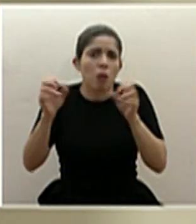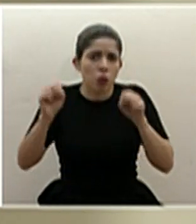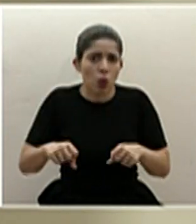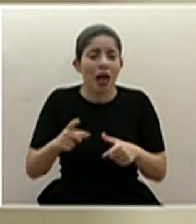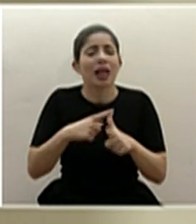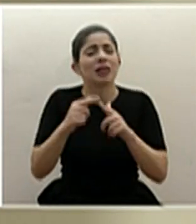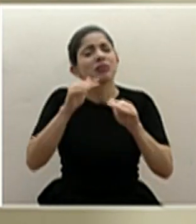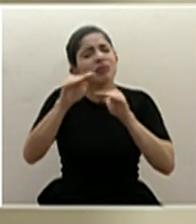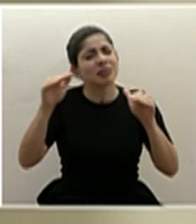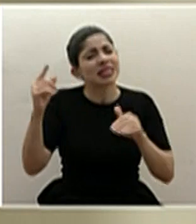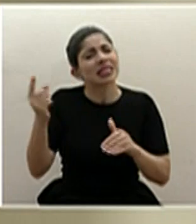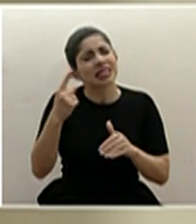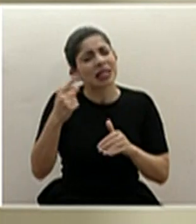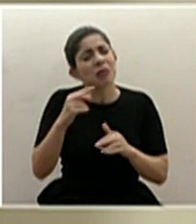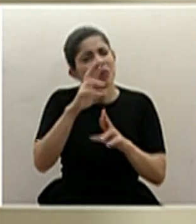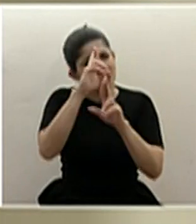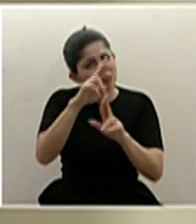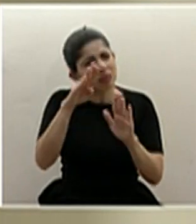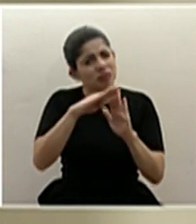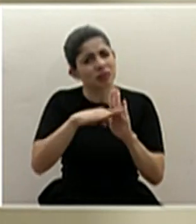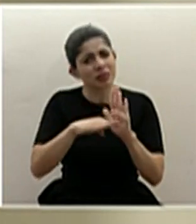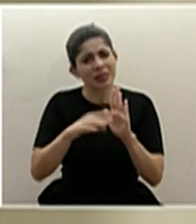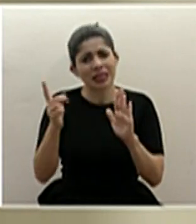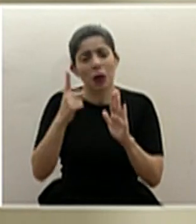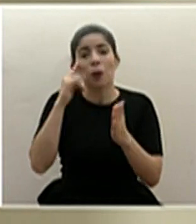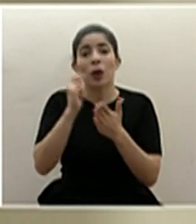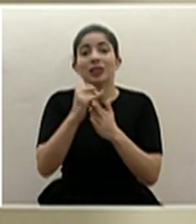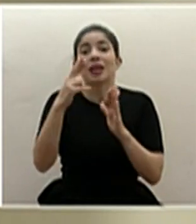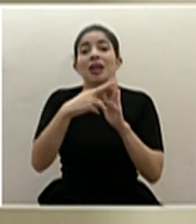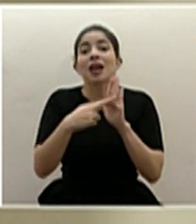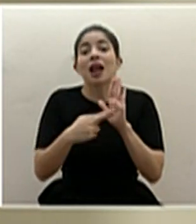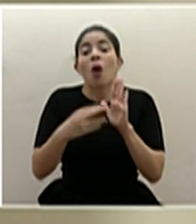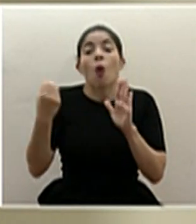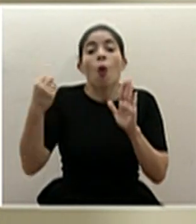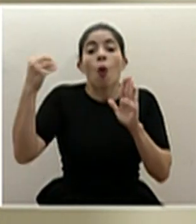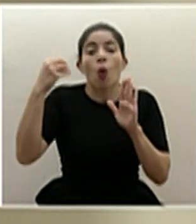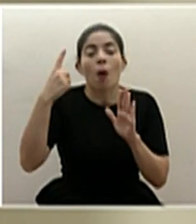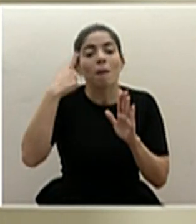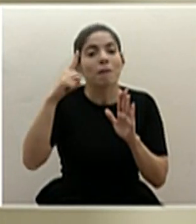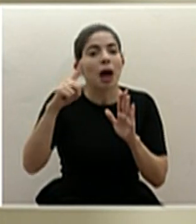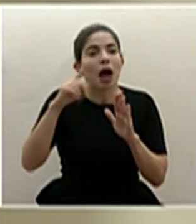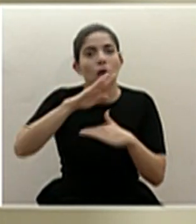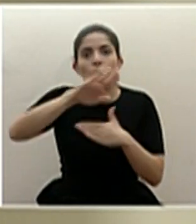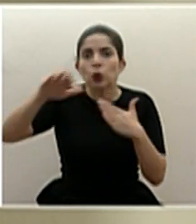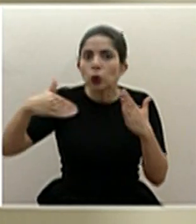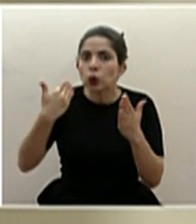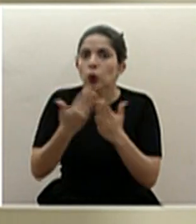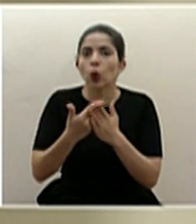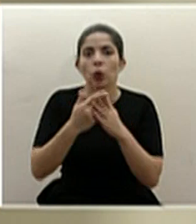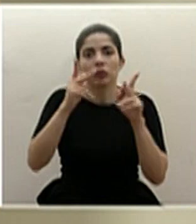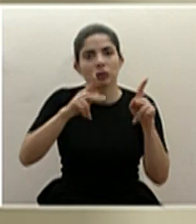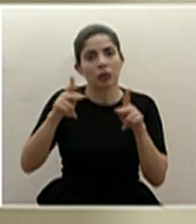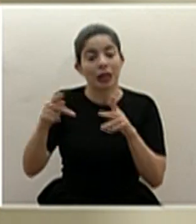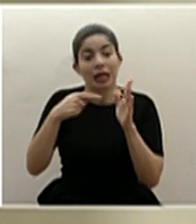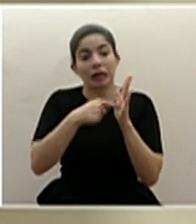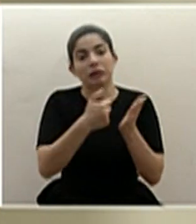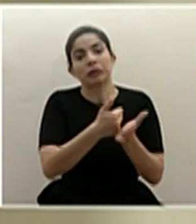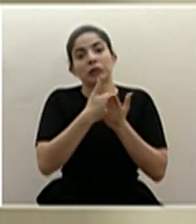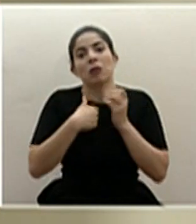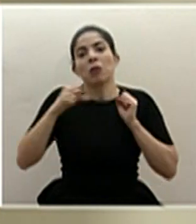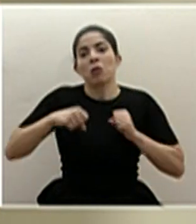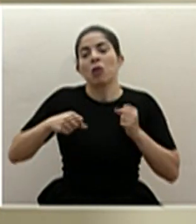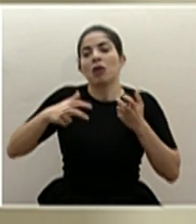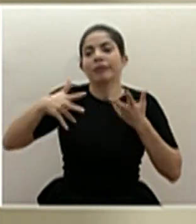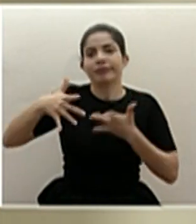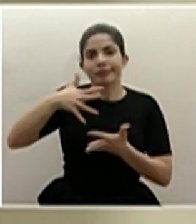el llamado siempre a mantener las medidas, y por eso hemos hablado de reglas de oro, porque son reglas de oro para toda la sociedad y que nos va a permitir convivir